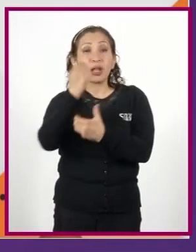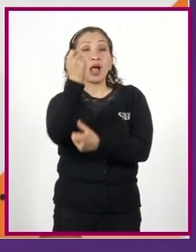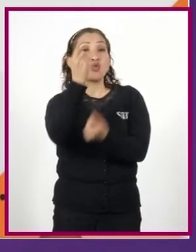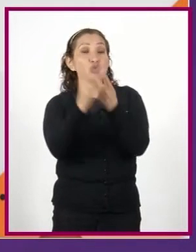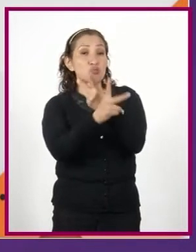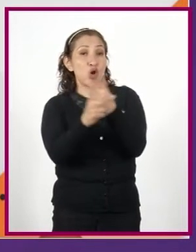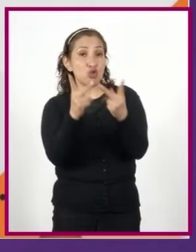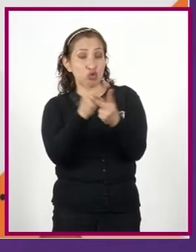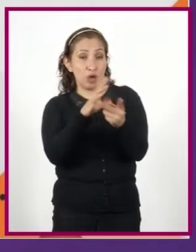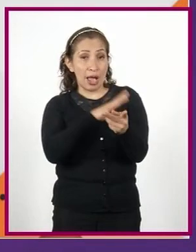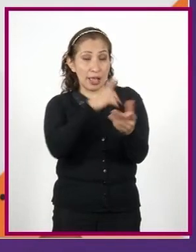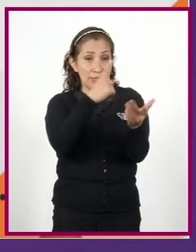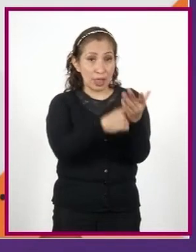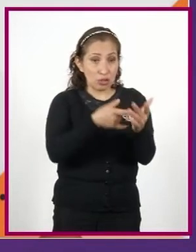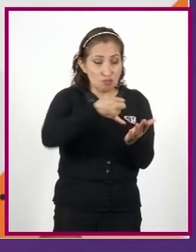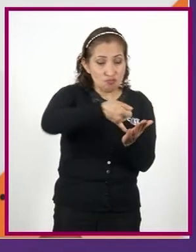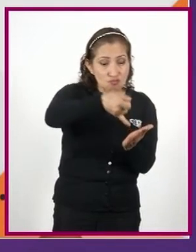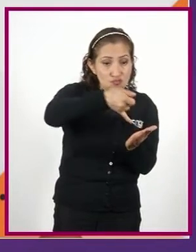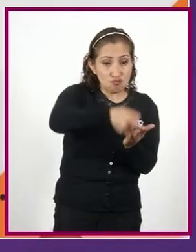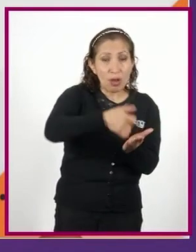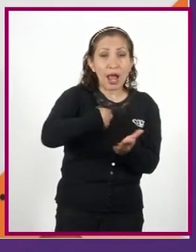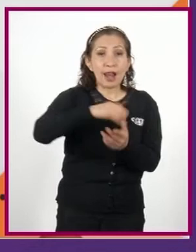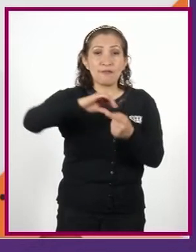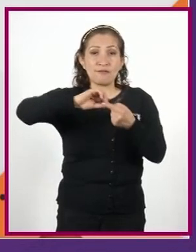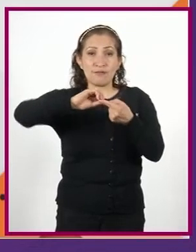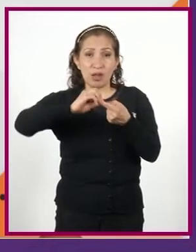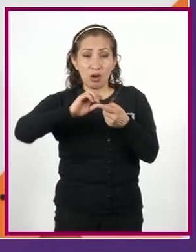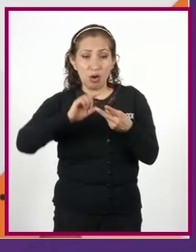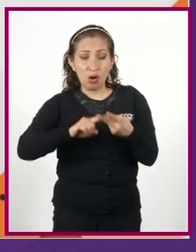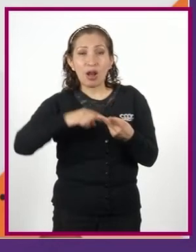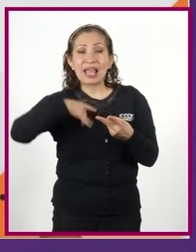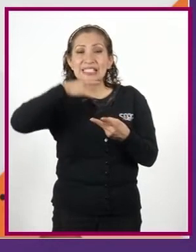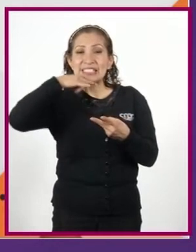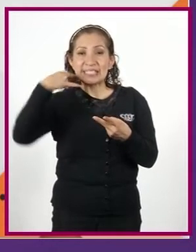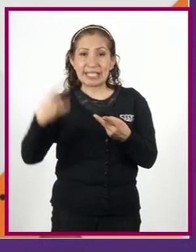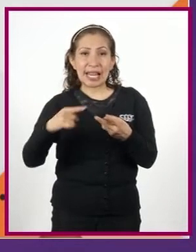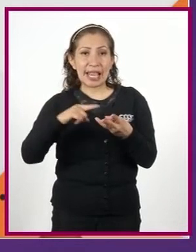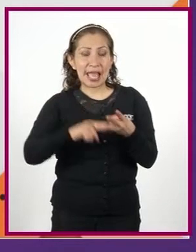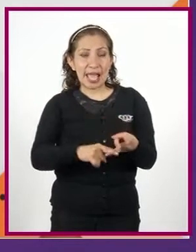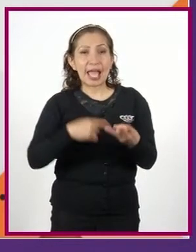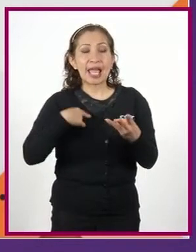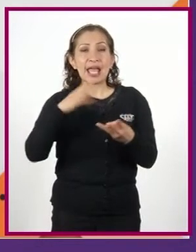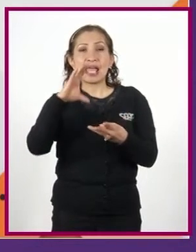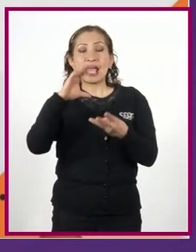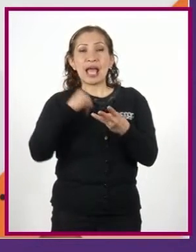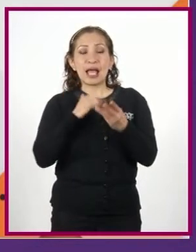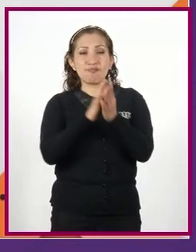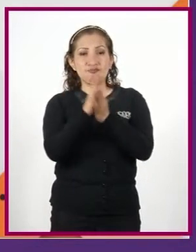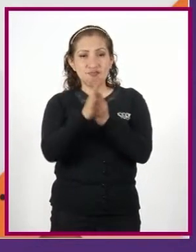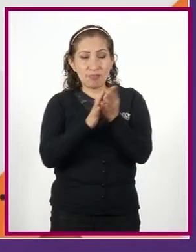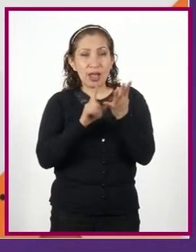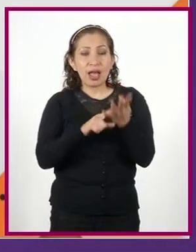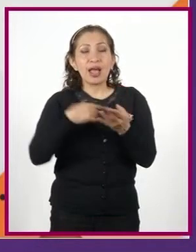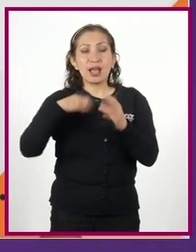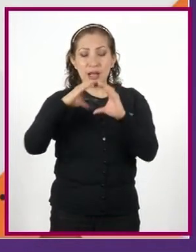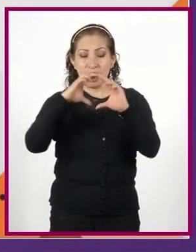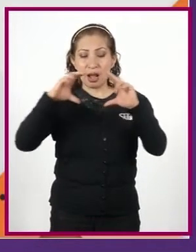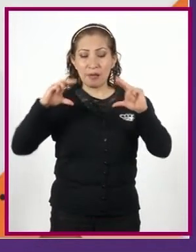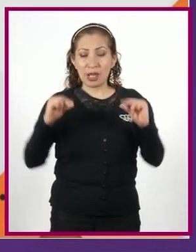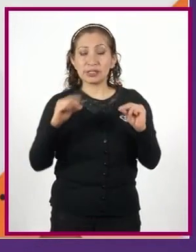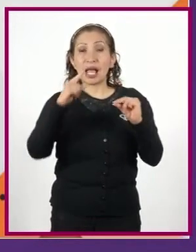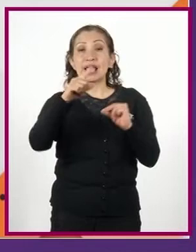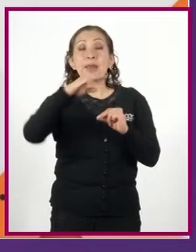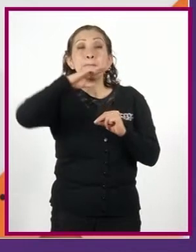productos agrícolas destacan el frijol, el chile, el cacao, la calabaza y el